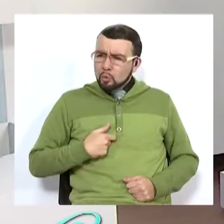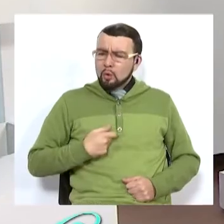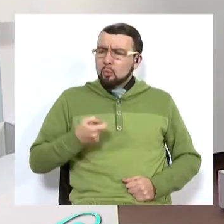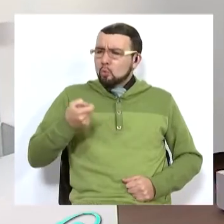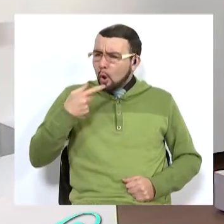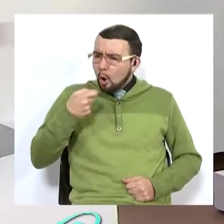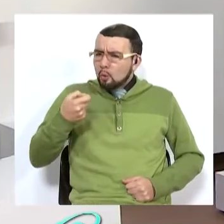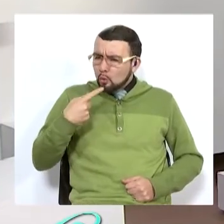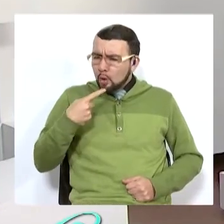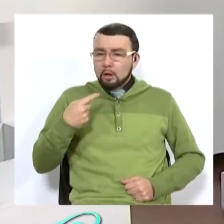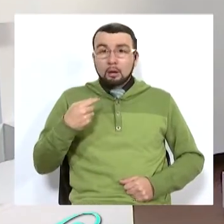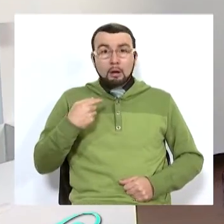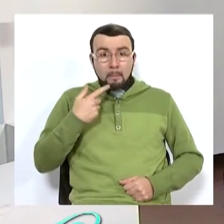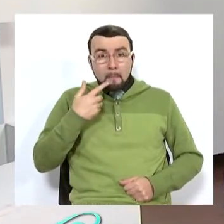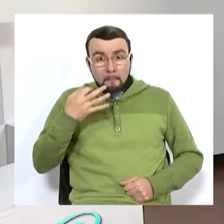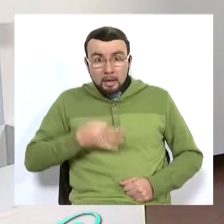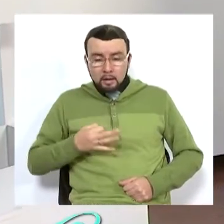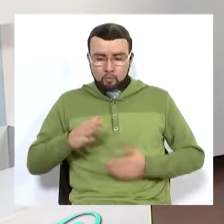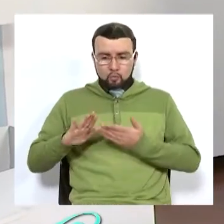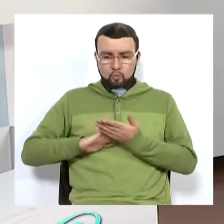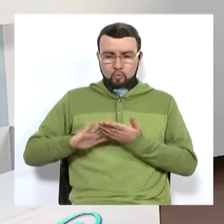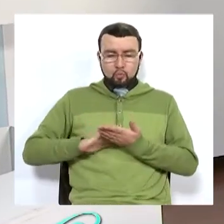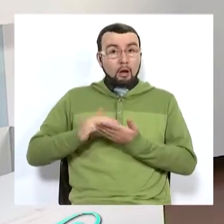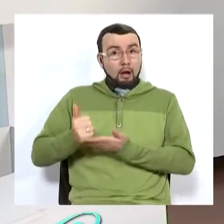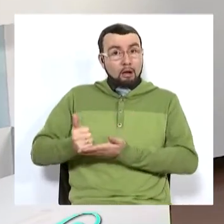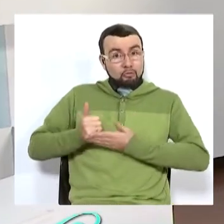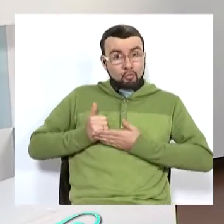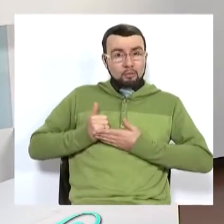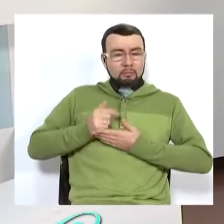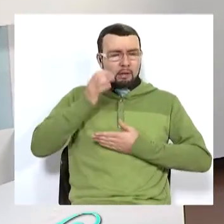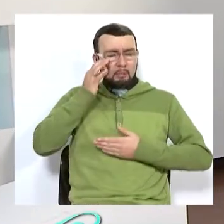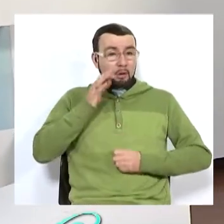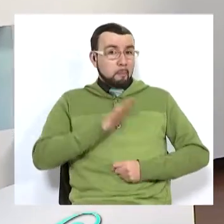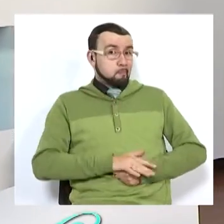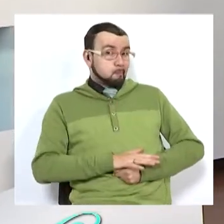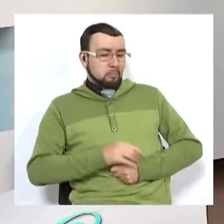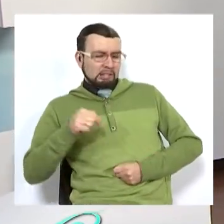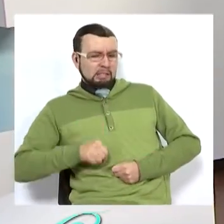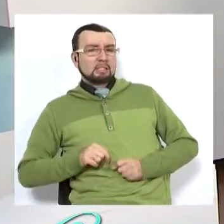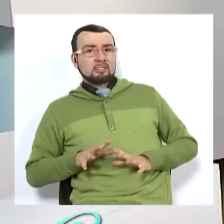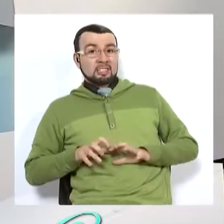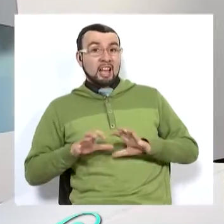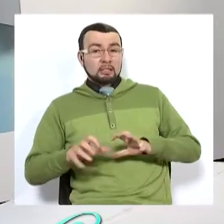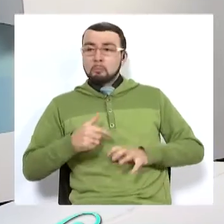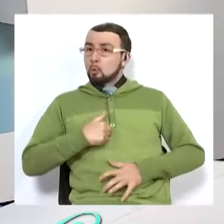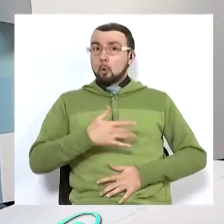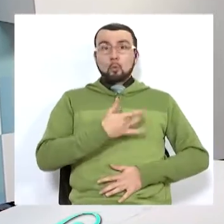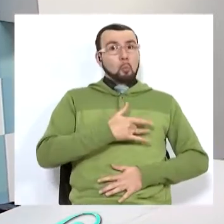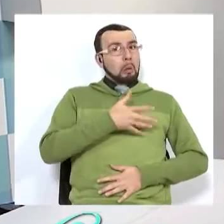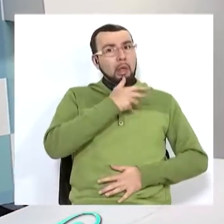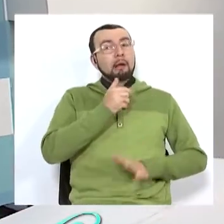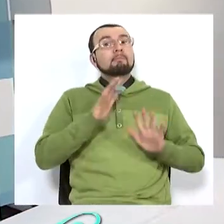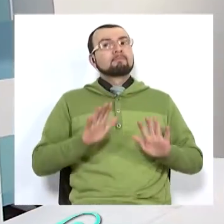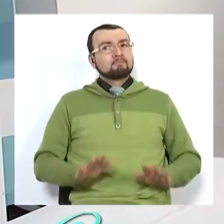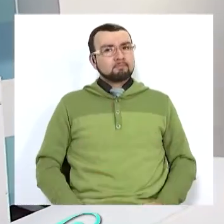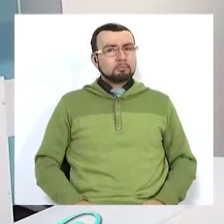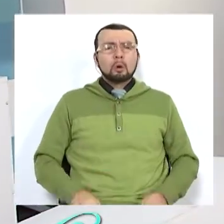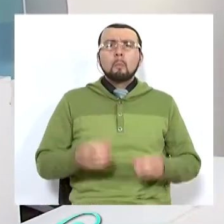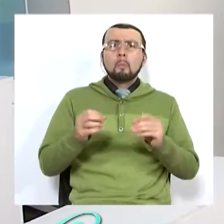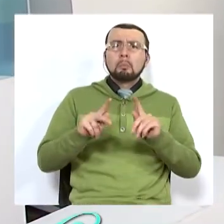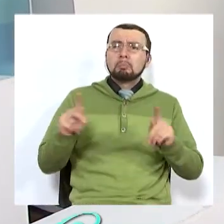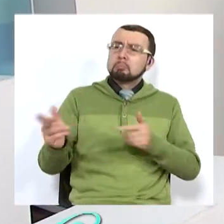estoy tomando está tapándome un cáncer? Porque ¿cuántos pacientes nosotros